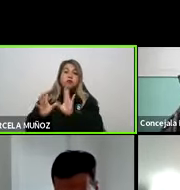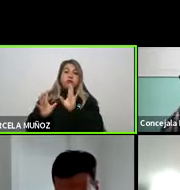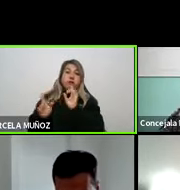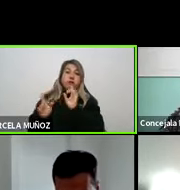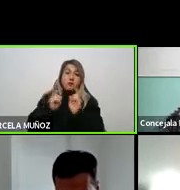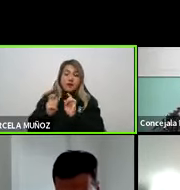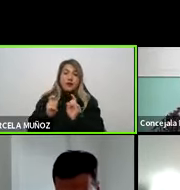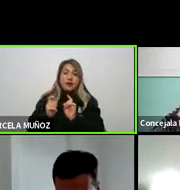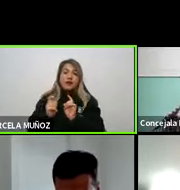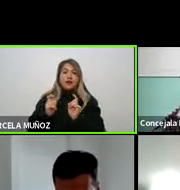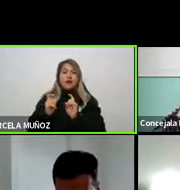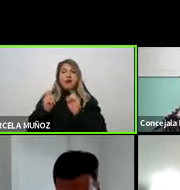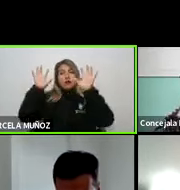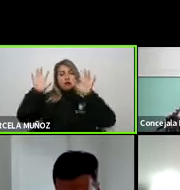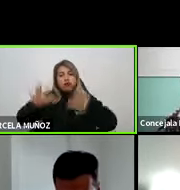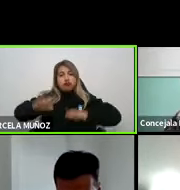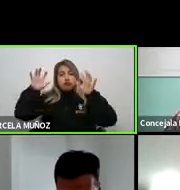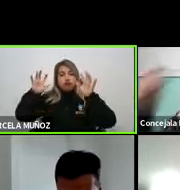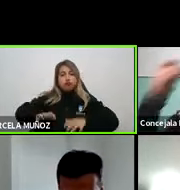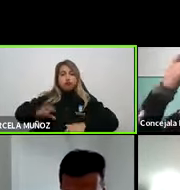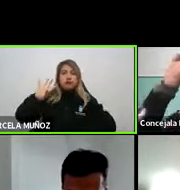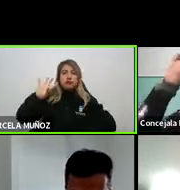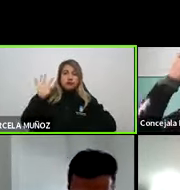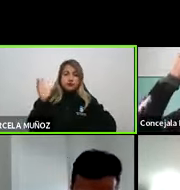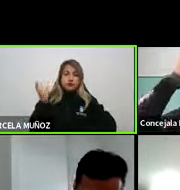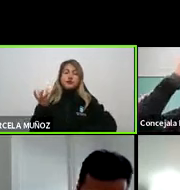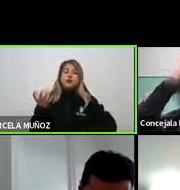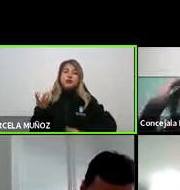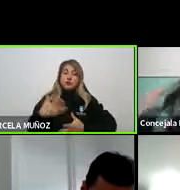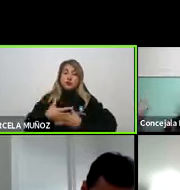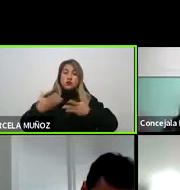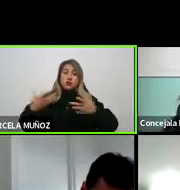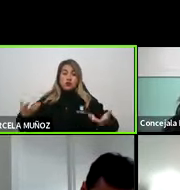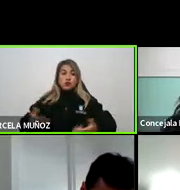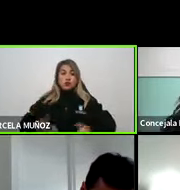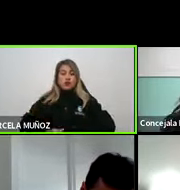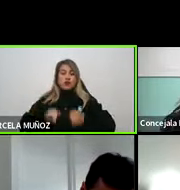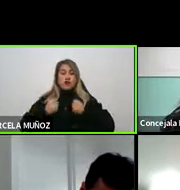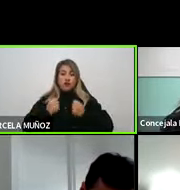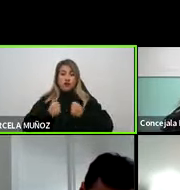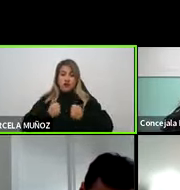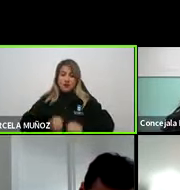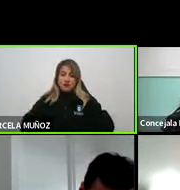estos frentes de mal tiempo que son bastante invasivos.